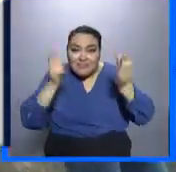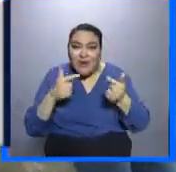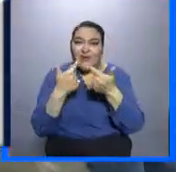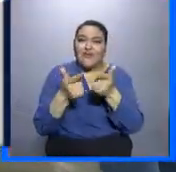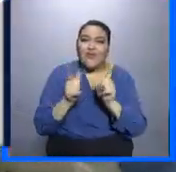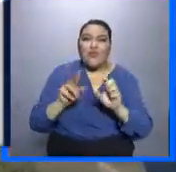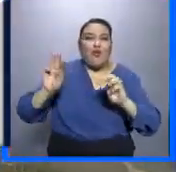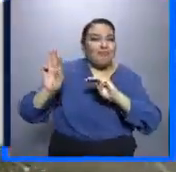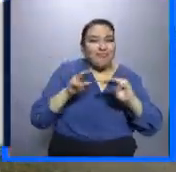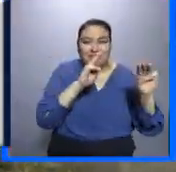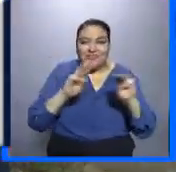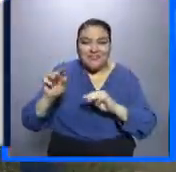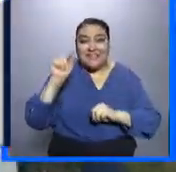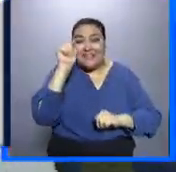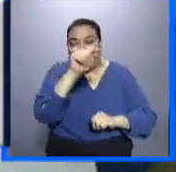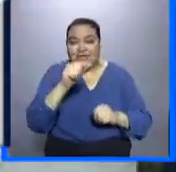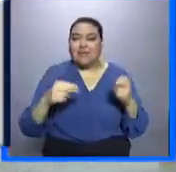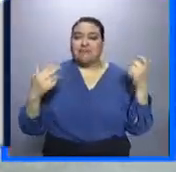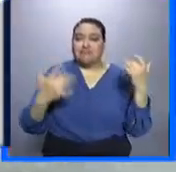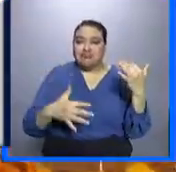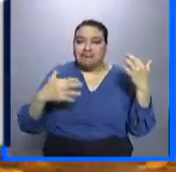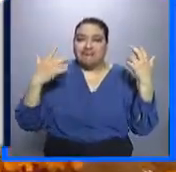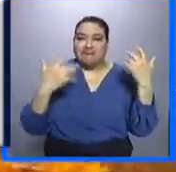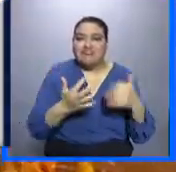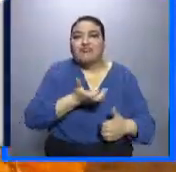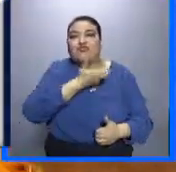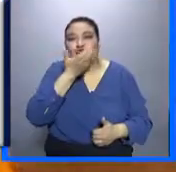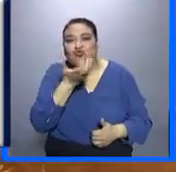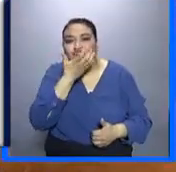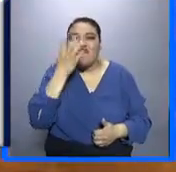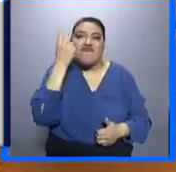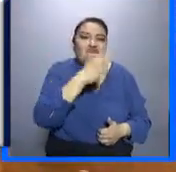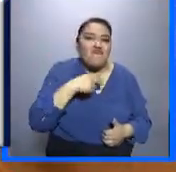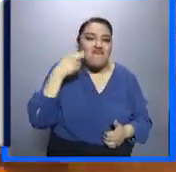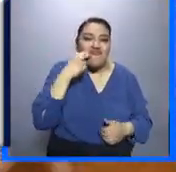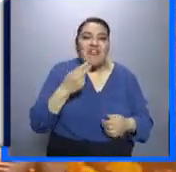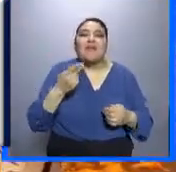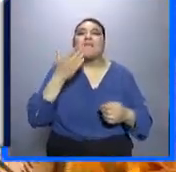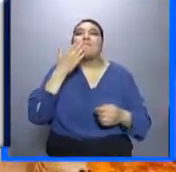grupos musicales que interpretarán sones tradicionales